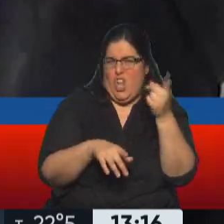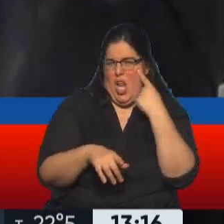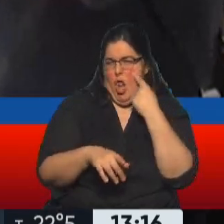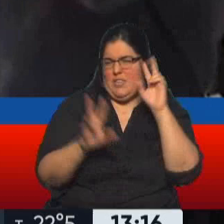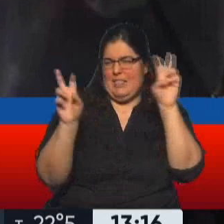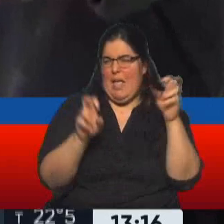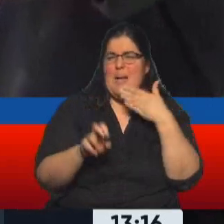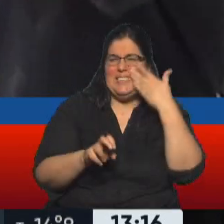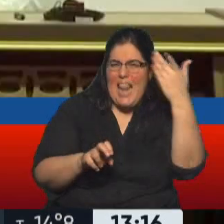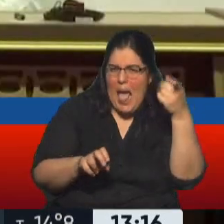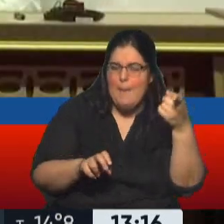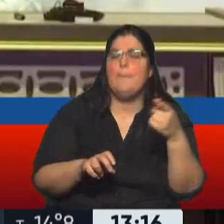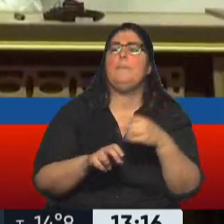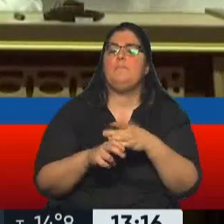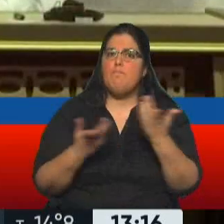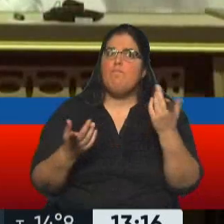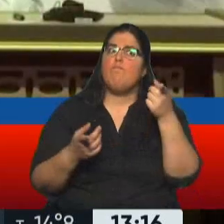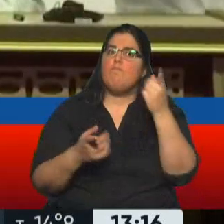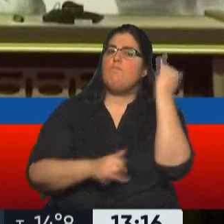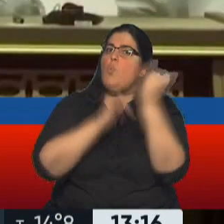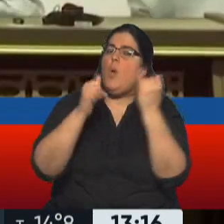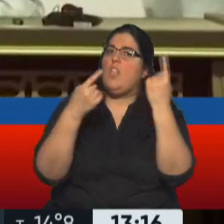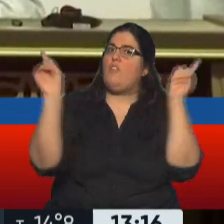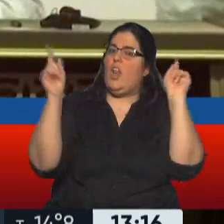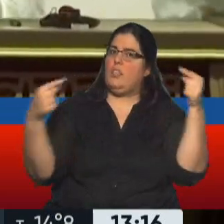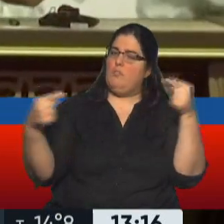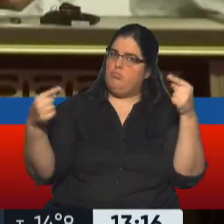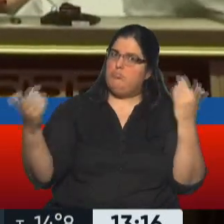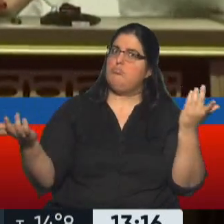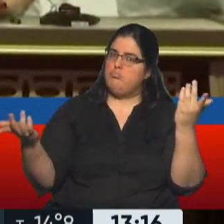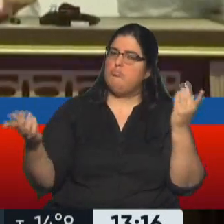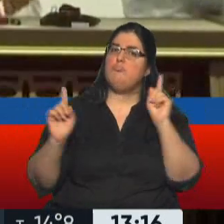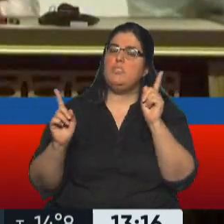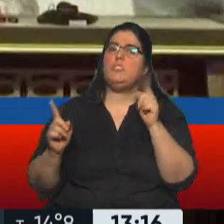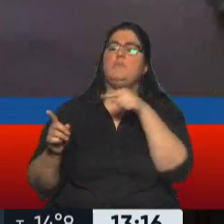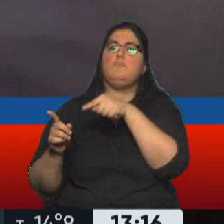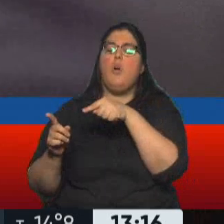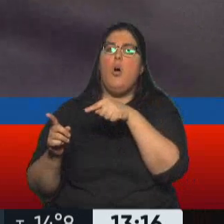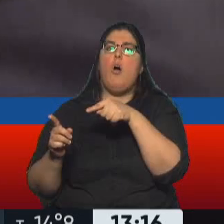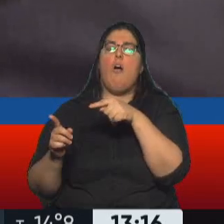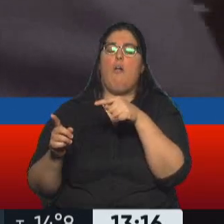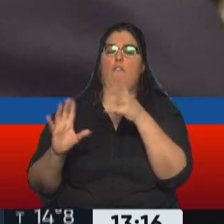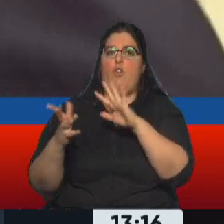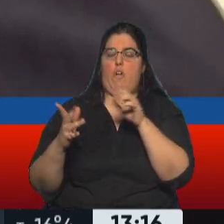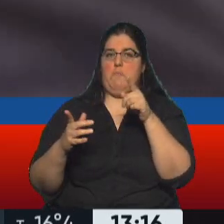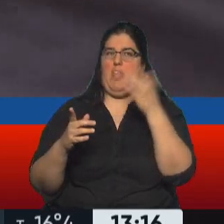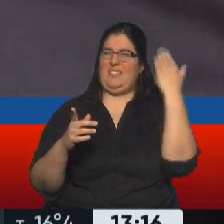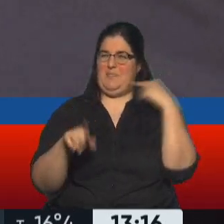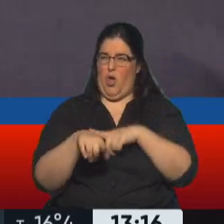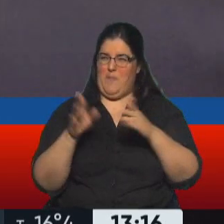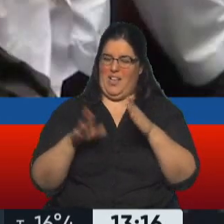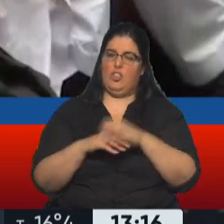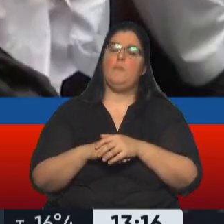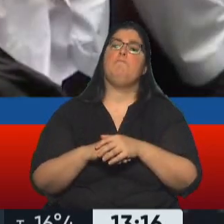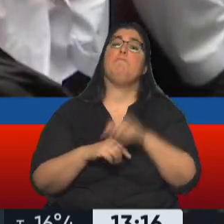donde hay un contrapunto súper interesante con los conductores de la CNN de ese momento. Sabes que en este informe de Human